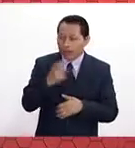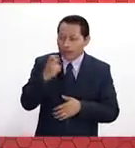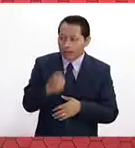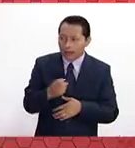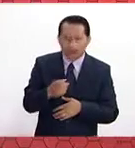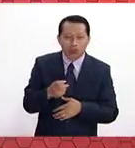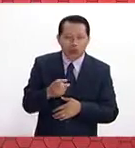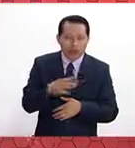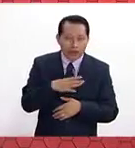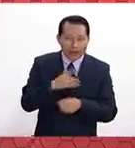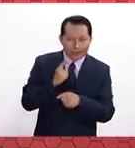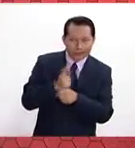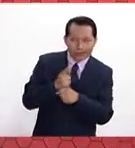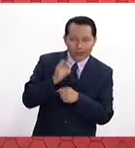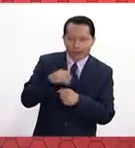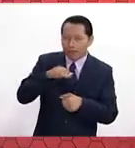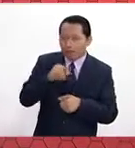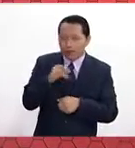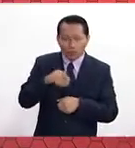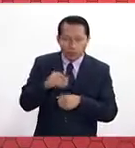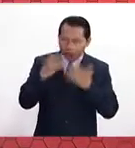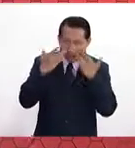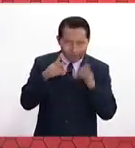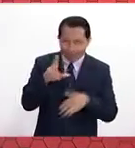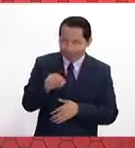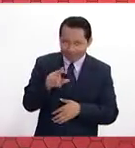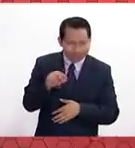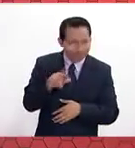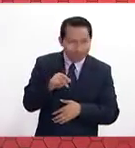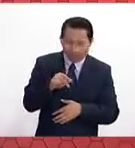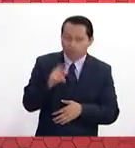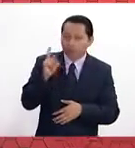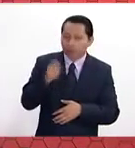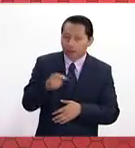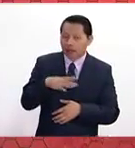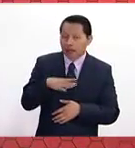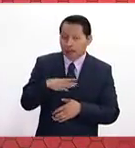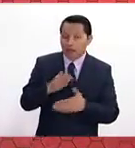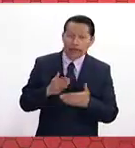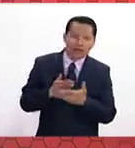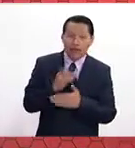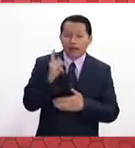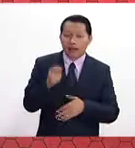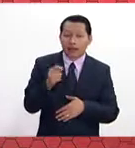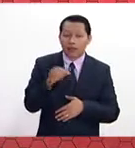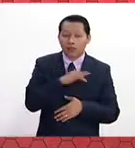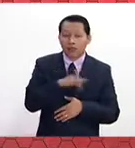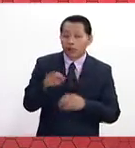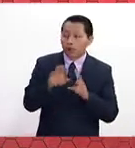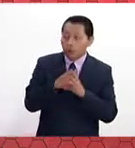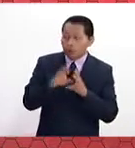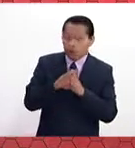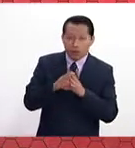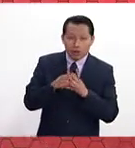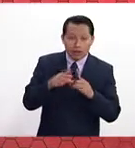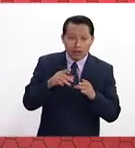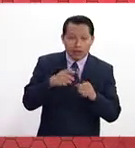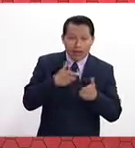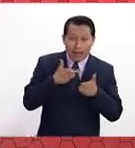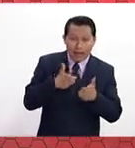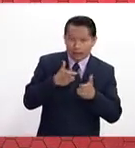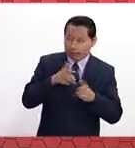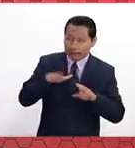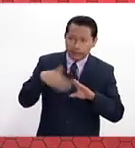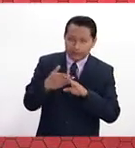eso nos hace pensar, ¿no?, que Maduro no renunciará. Entonces entra una palabra muy fuerte, que es un posible derrocamiento desde las calles, algo que